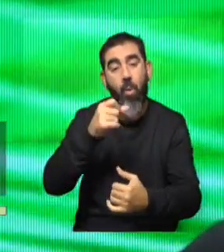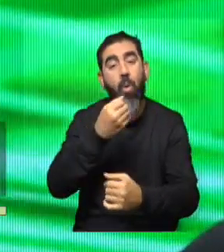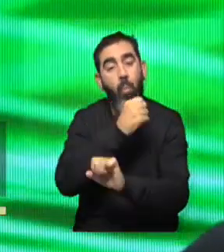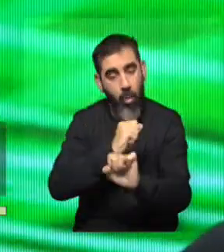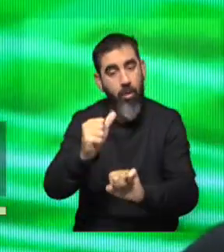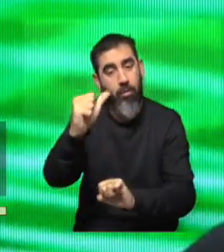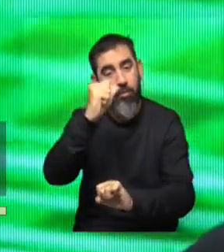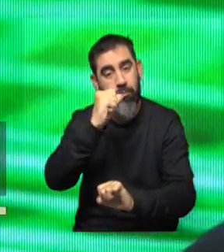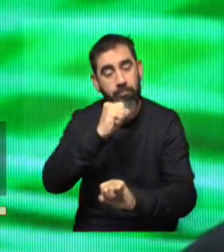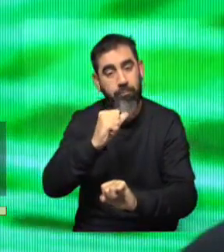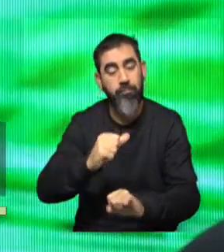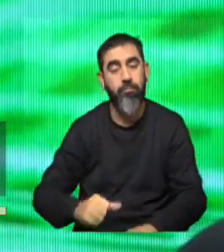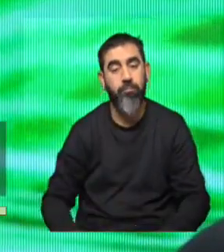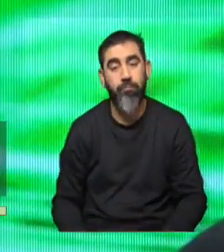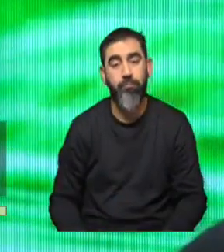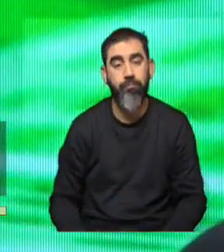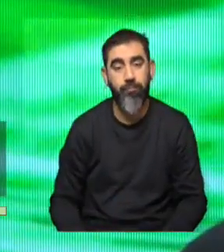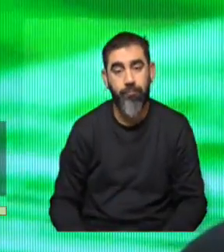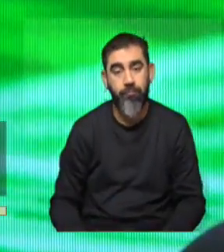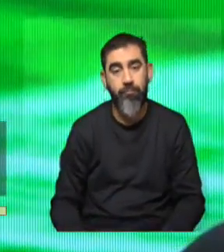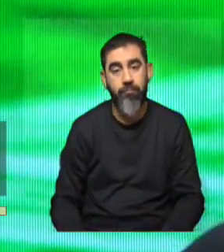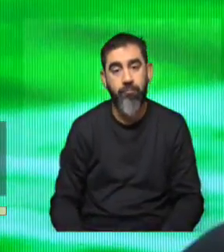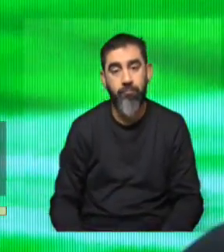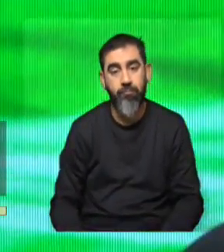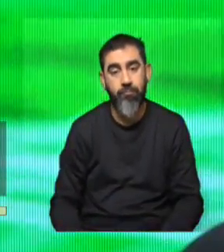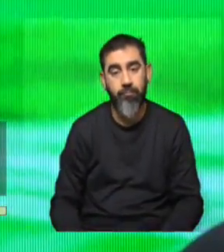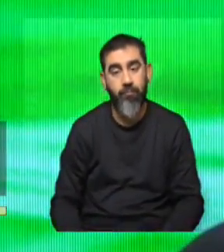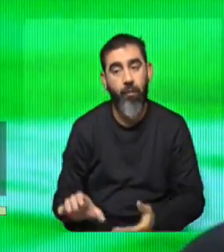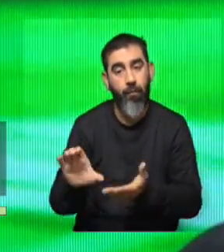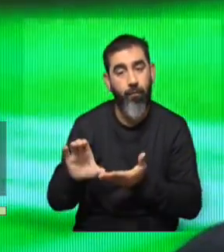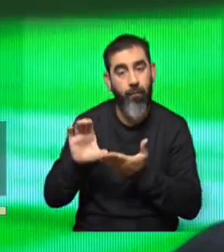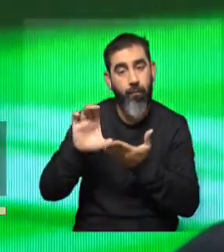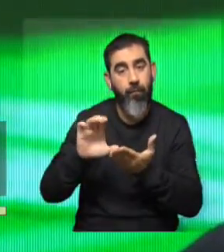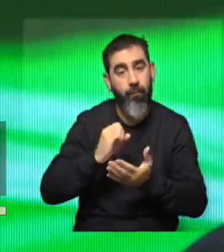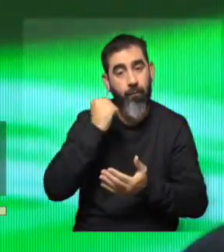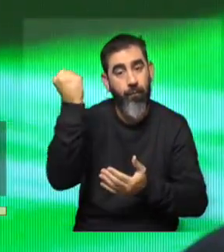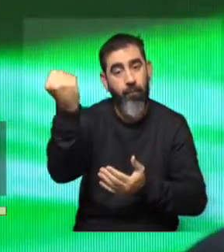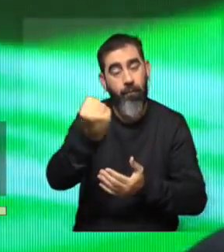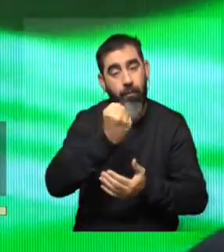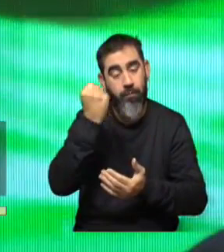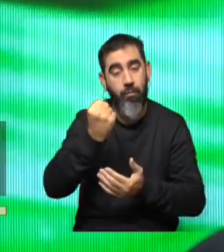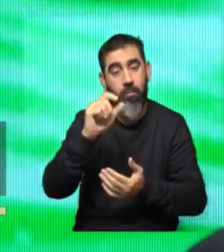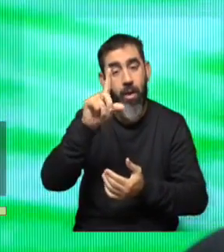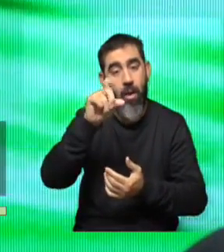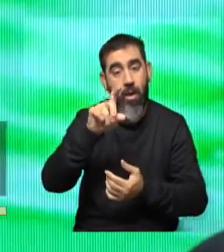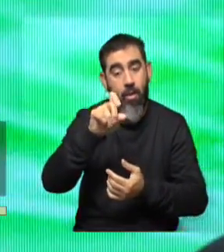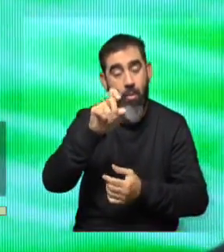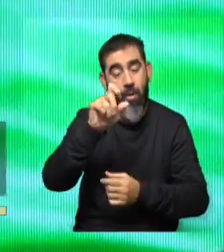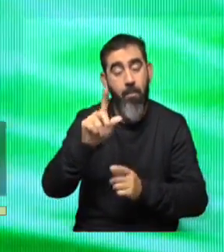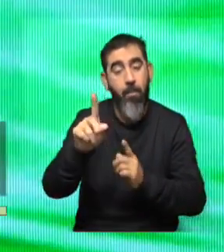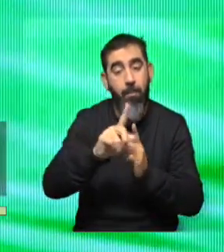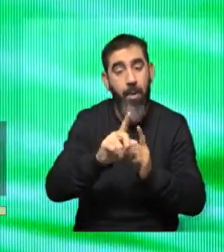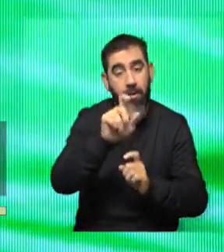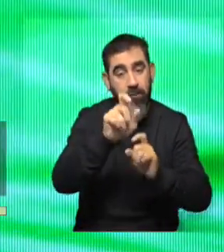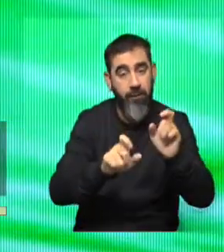Así que eso nos lo estamos haciendo una una inversión importante para proveer agua a los a los